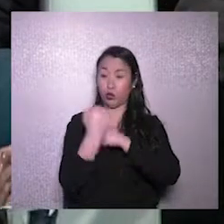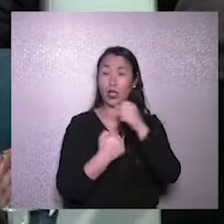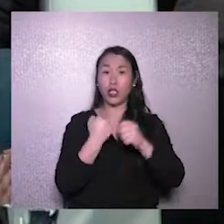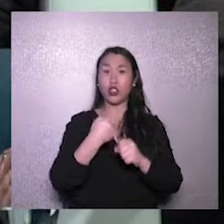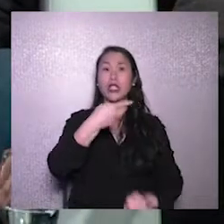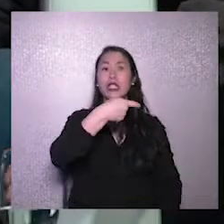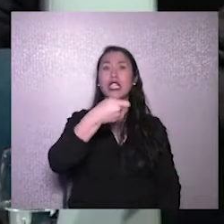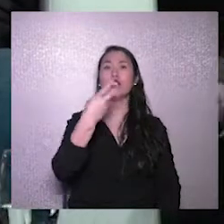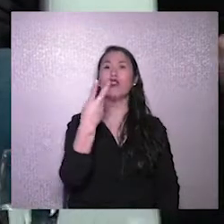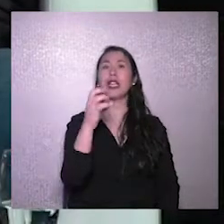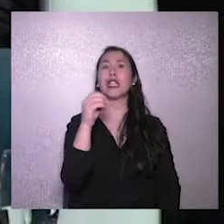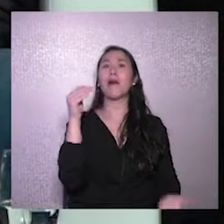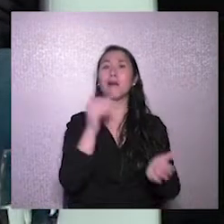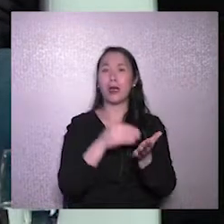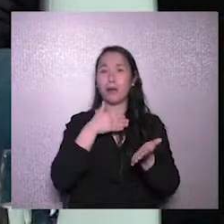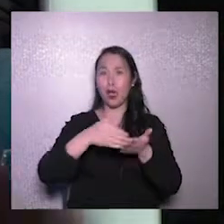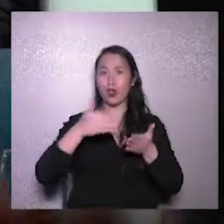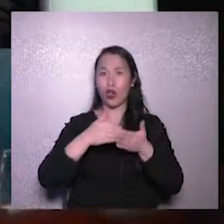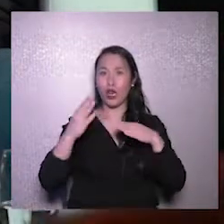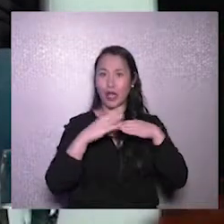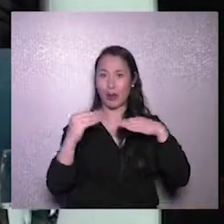mil millones de pesos